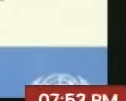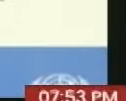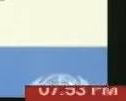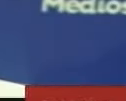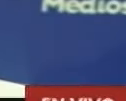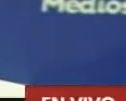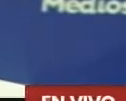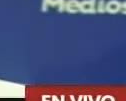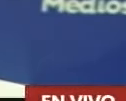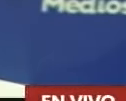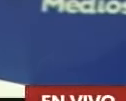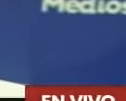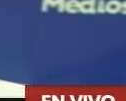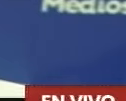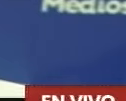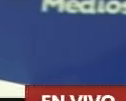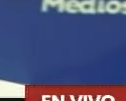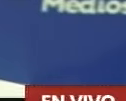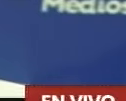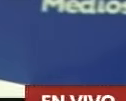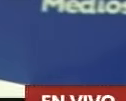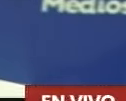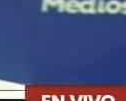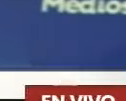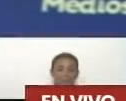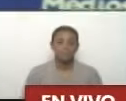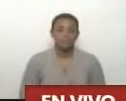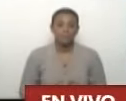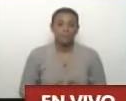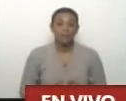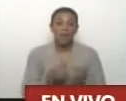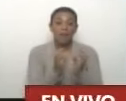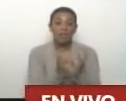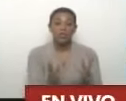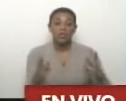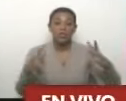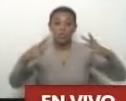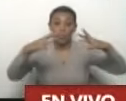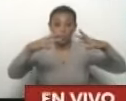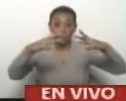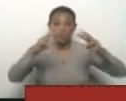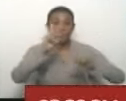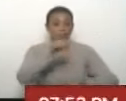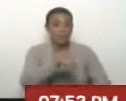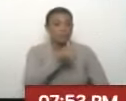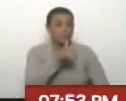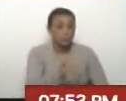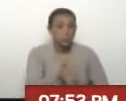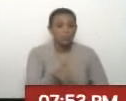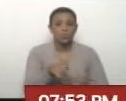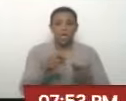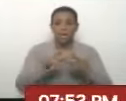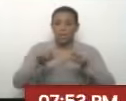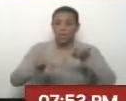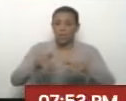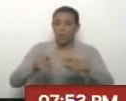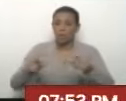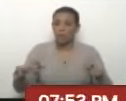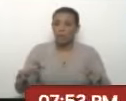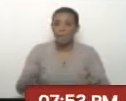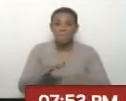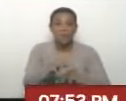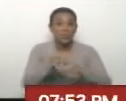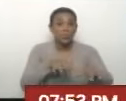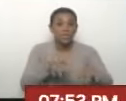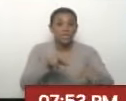Correcto. Lo viene denunciando la Organización de Naciones Unidas, el secretario general, la inmensa